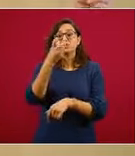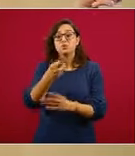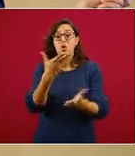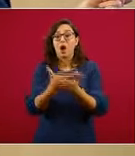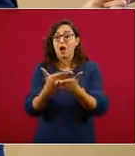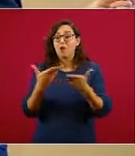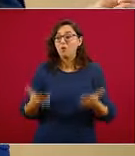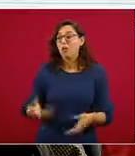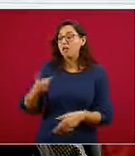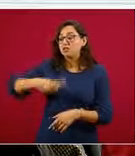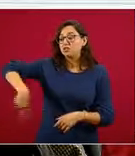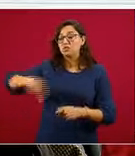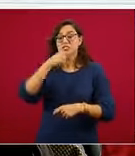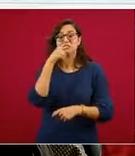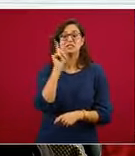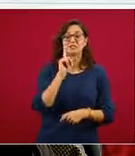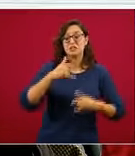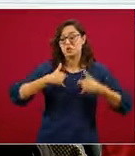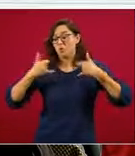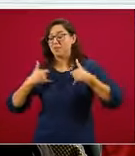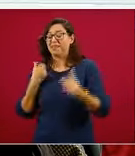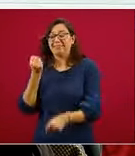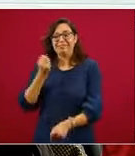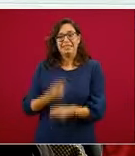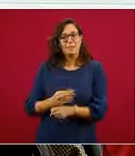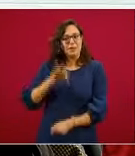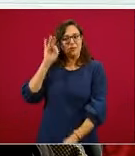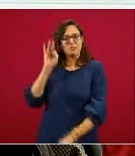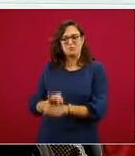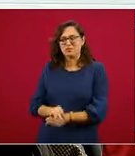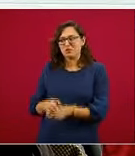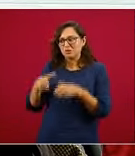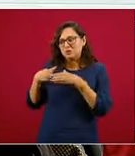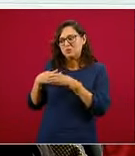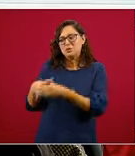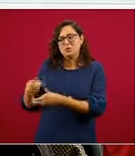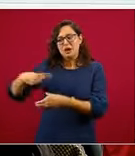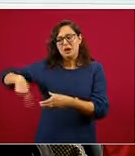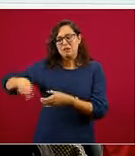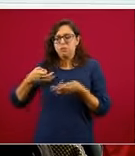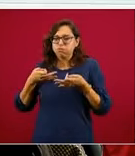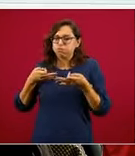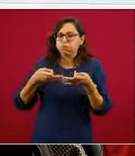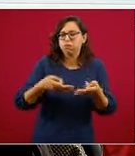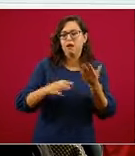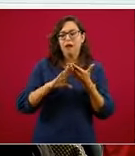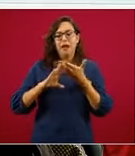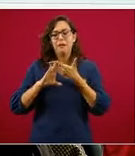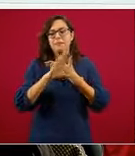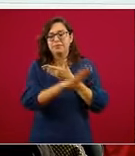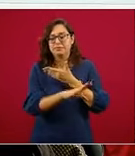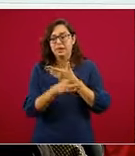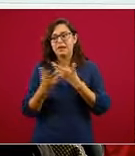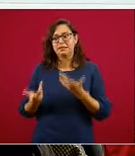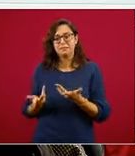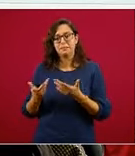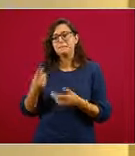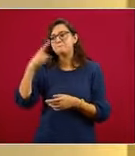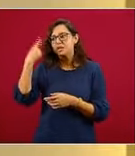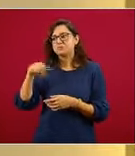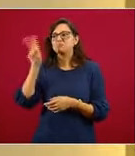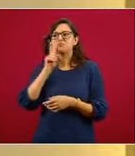empiecen a consumir. Si queremos hablar de aplanar una curva, esta es muy importante. Necesitamos evitar que los jóvenes